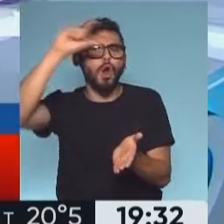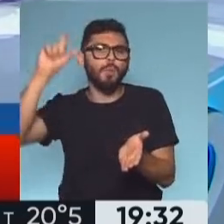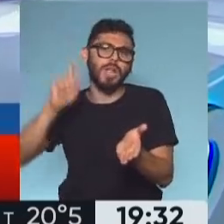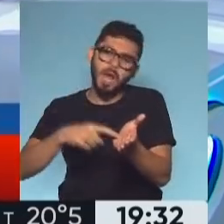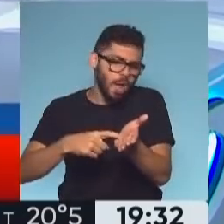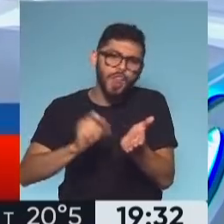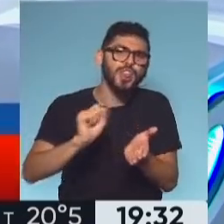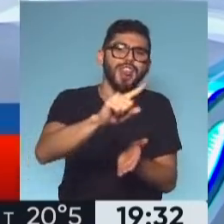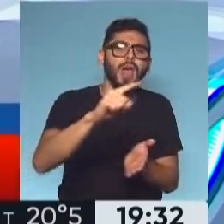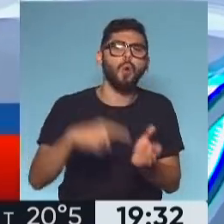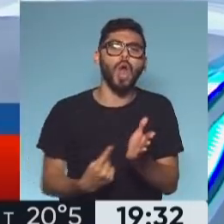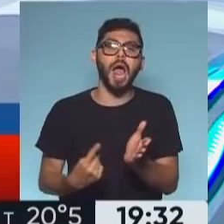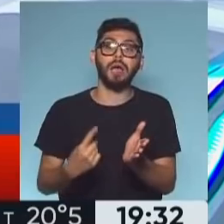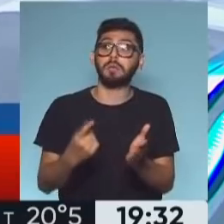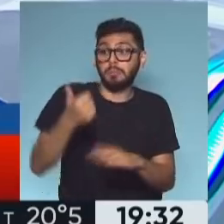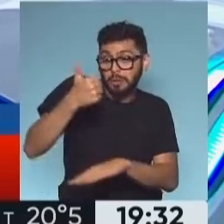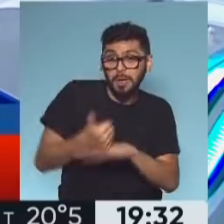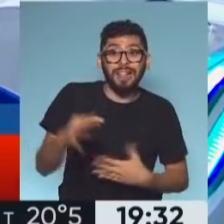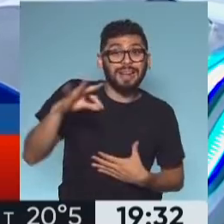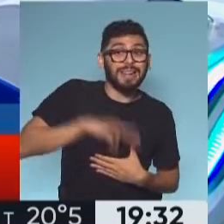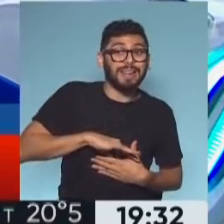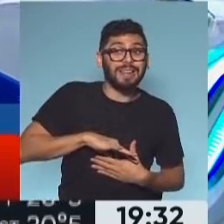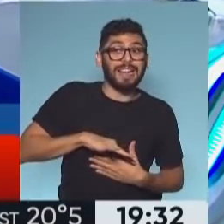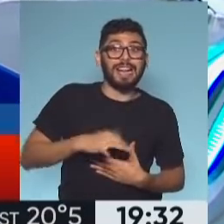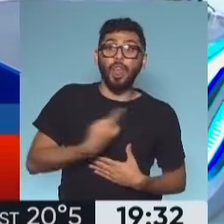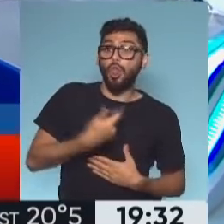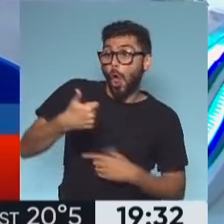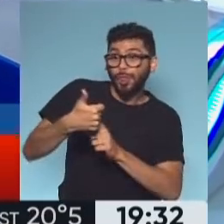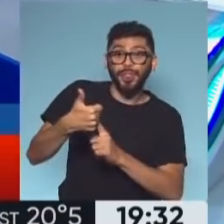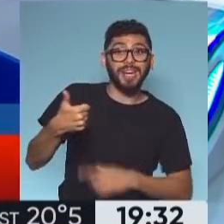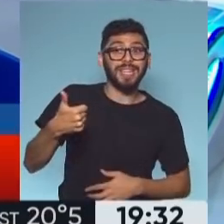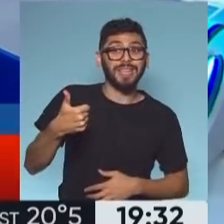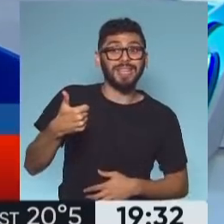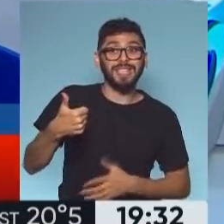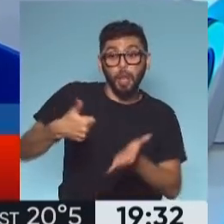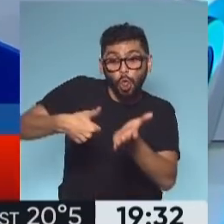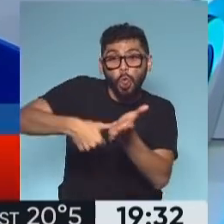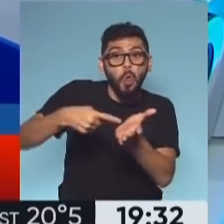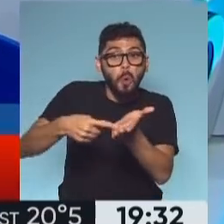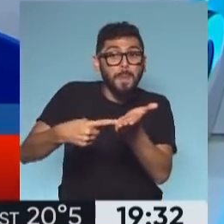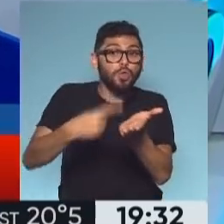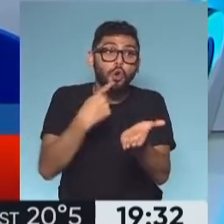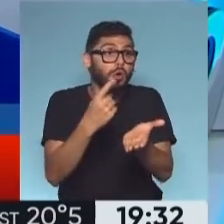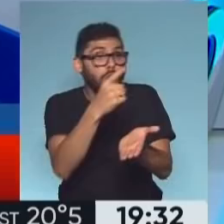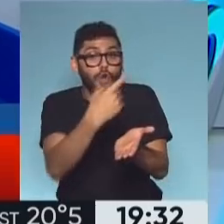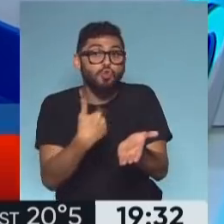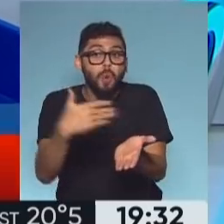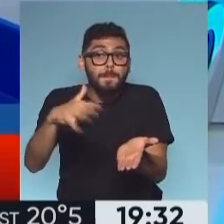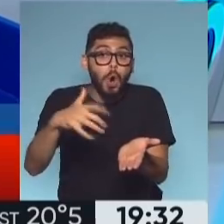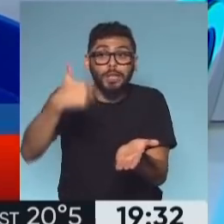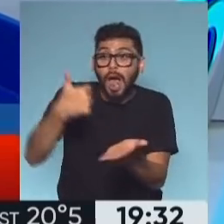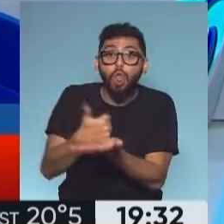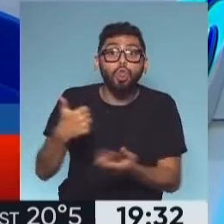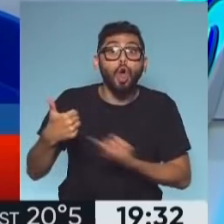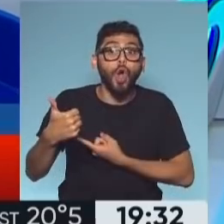¿Sí? Pero lo reciben en su provincia. Y el lugar donde se infecta uno no va con el documento, va con el lugar. O sea que